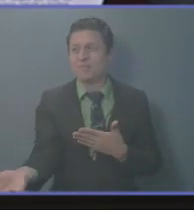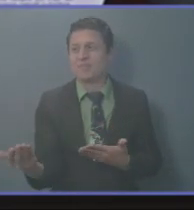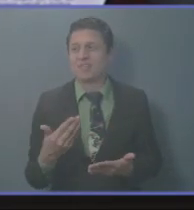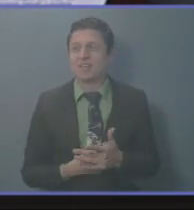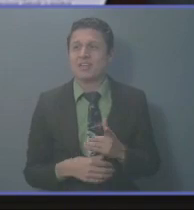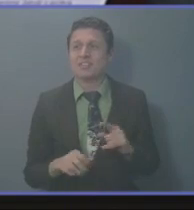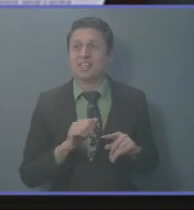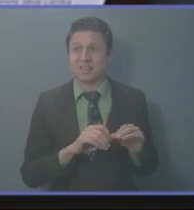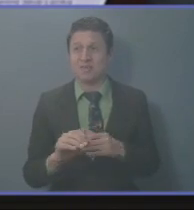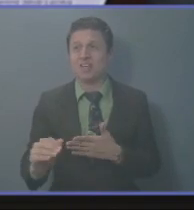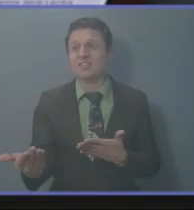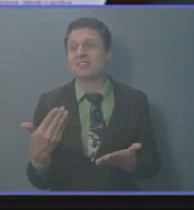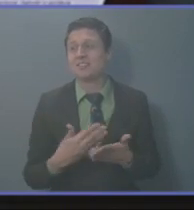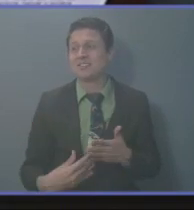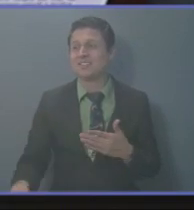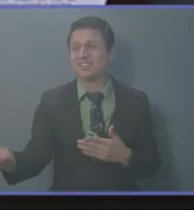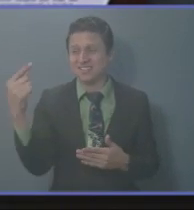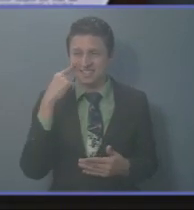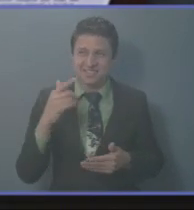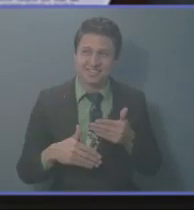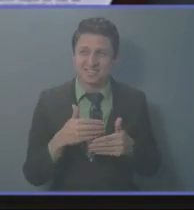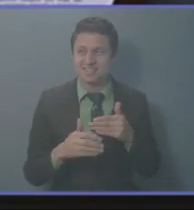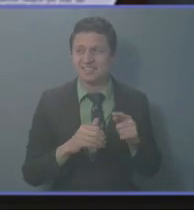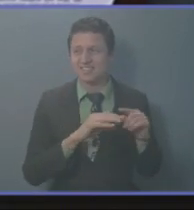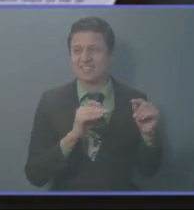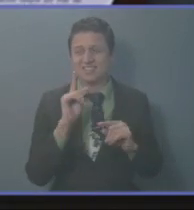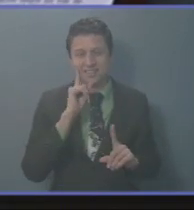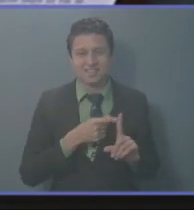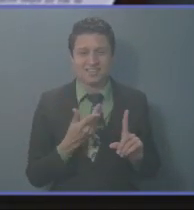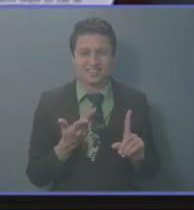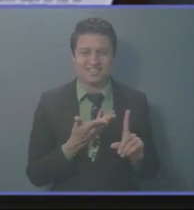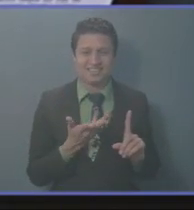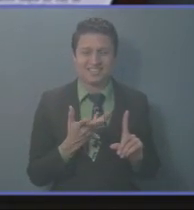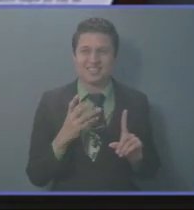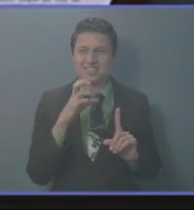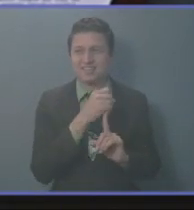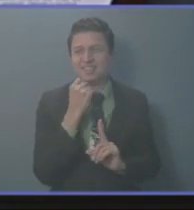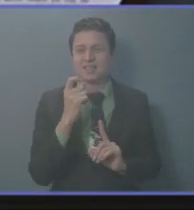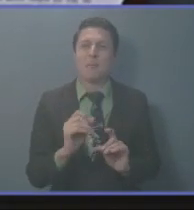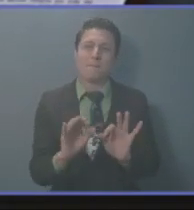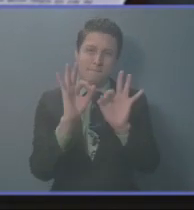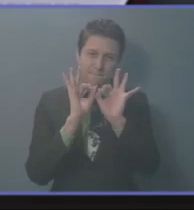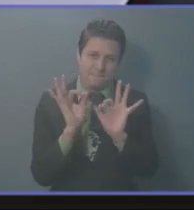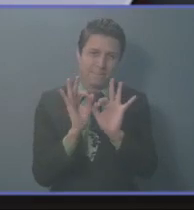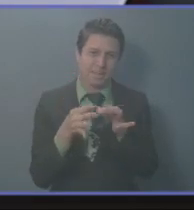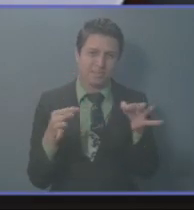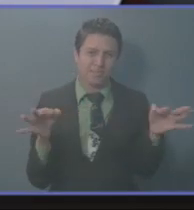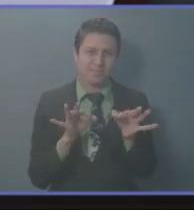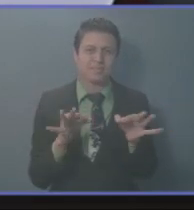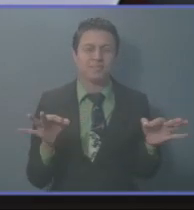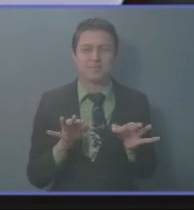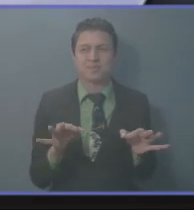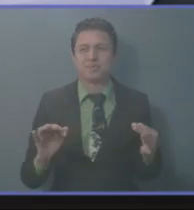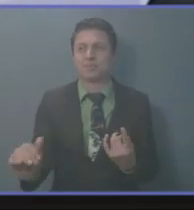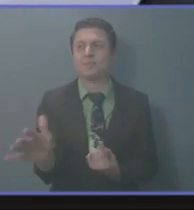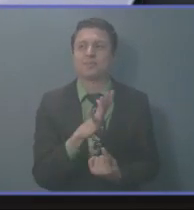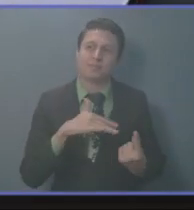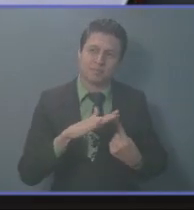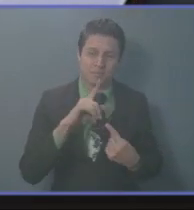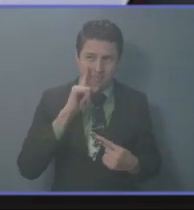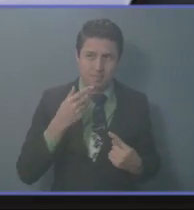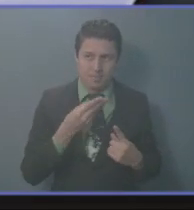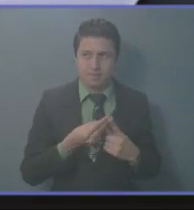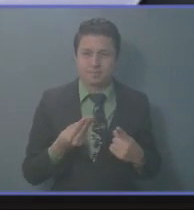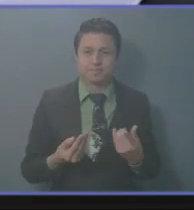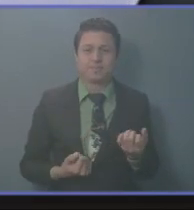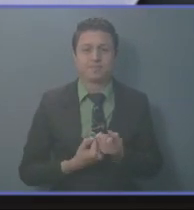ha visto reducida en virtud de la brecha competitiva antes aludida, en razón de las mejores condiciones que a tal